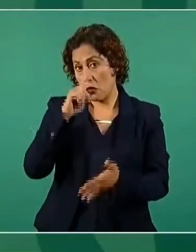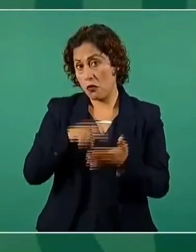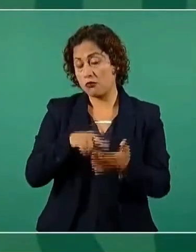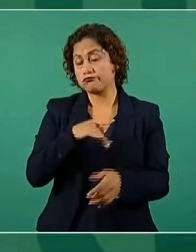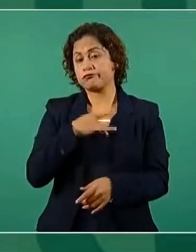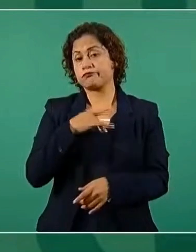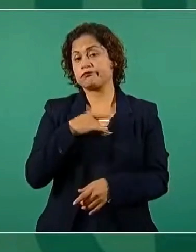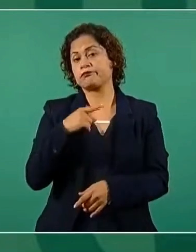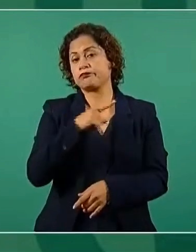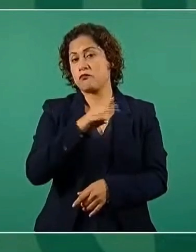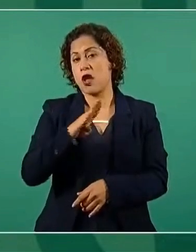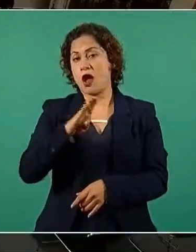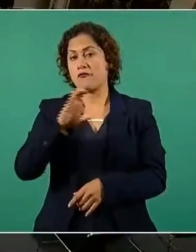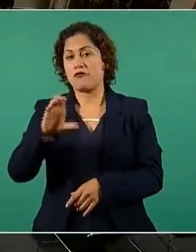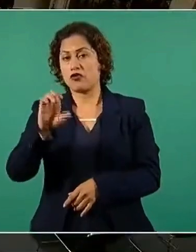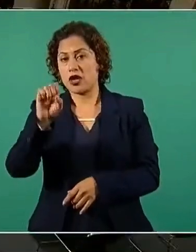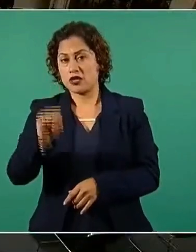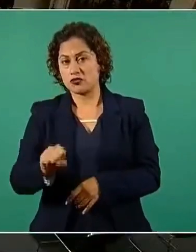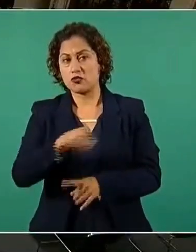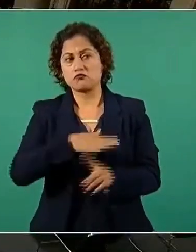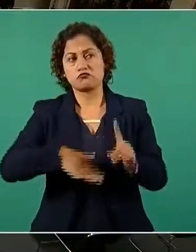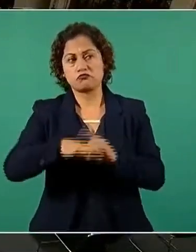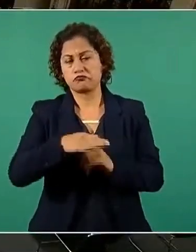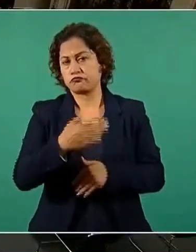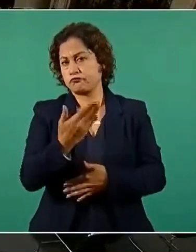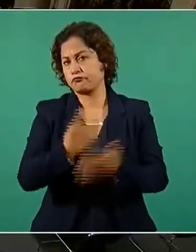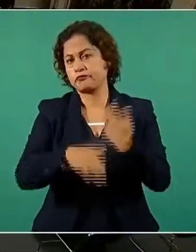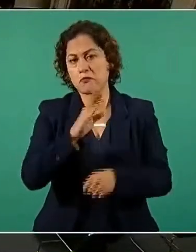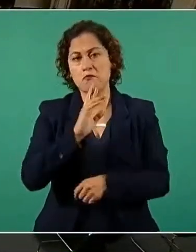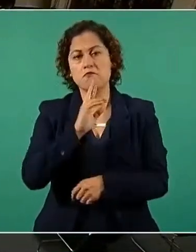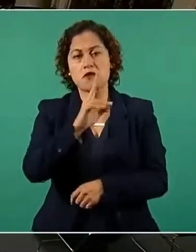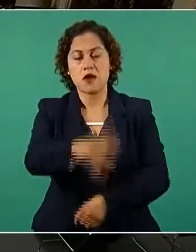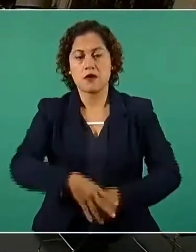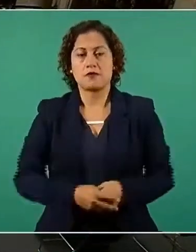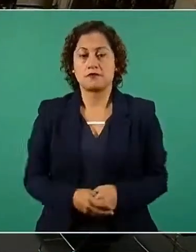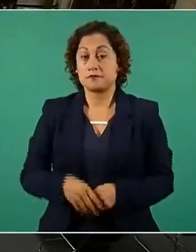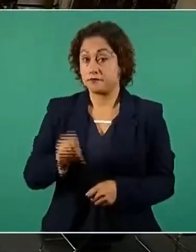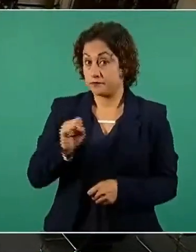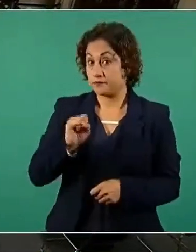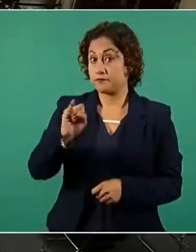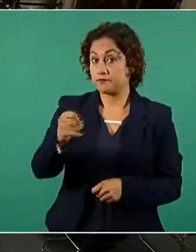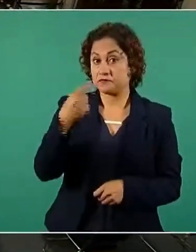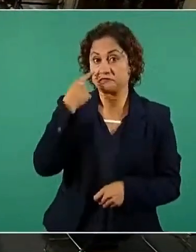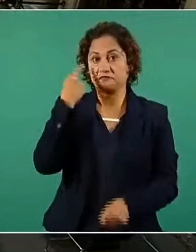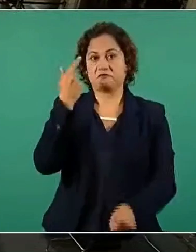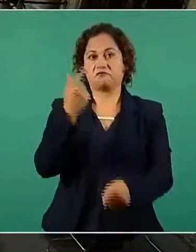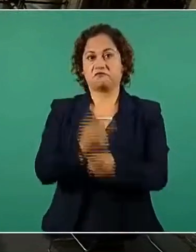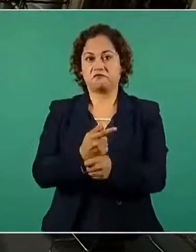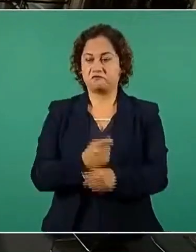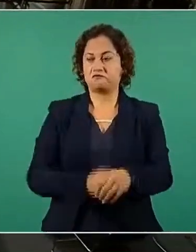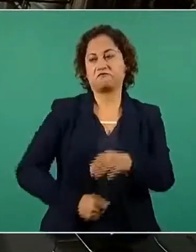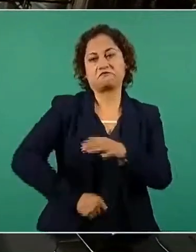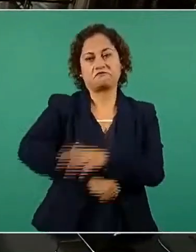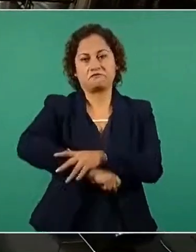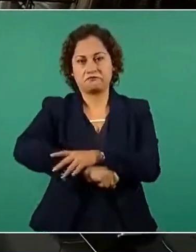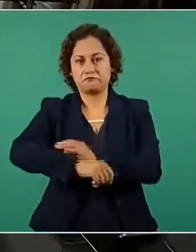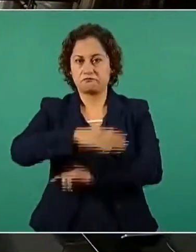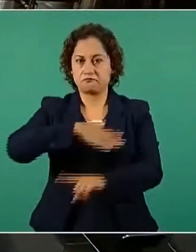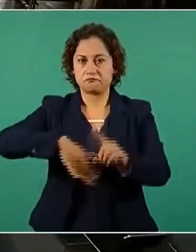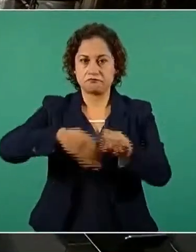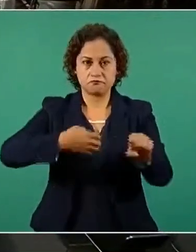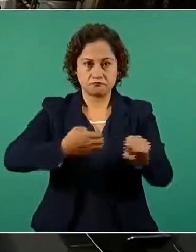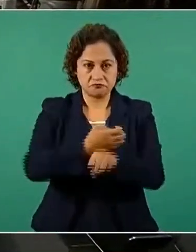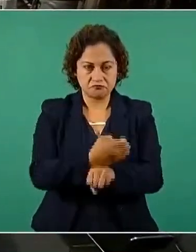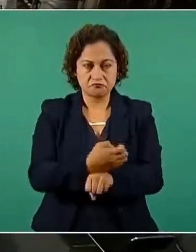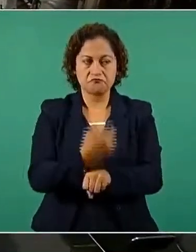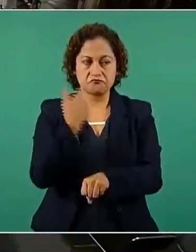de Baja California Sur. Sí, gracias, presidente. Pues sí, se está viendo el amiguismo, el compadrazgo y el nepotismo en el Estado, pero vamos a